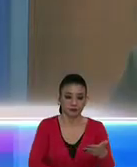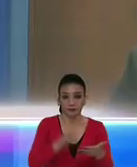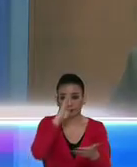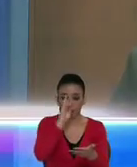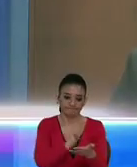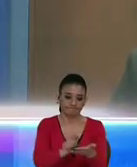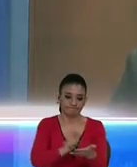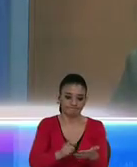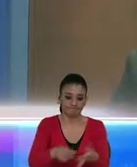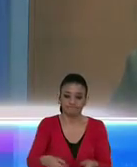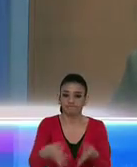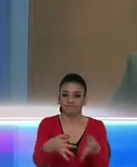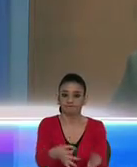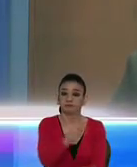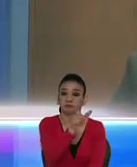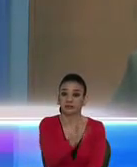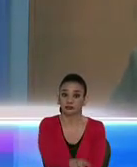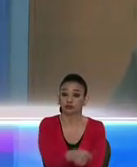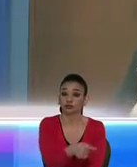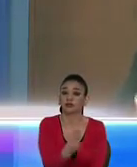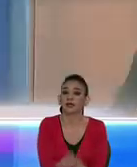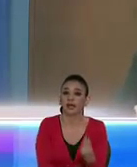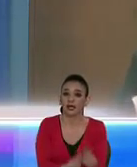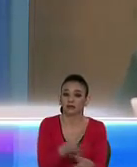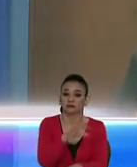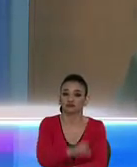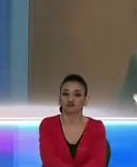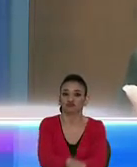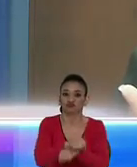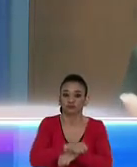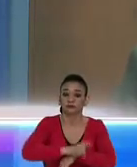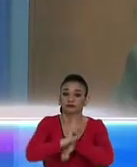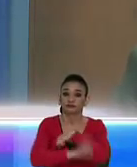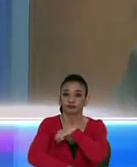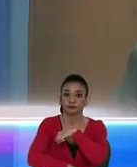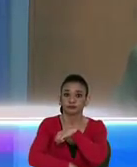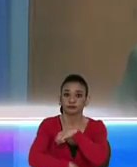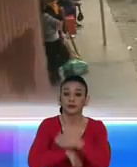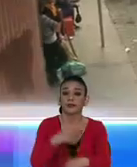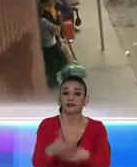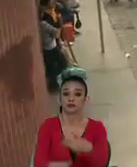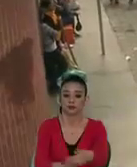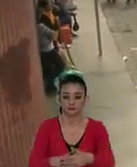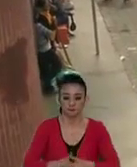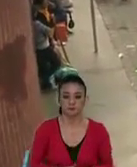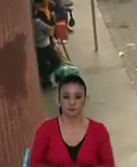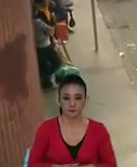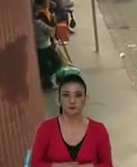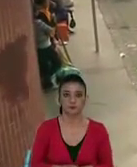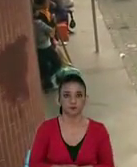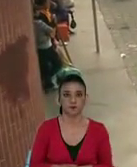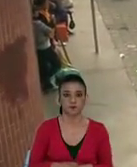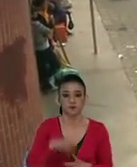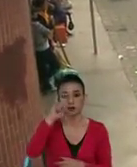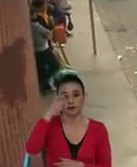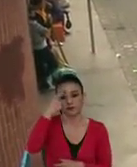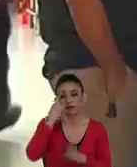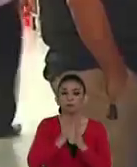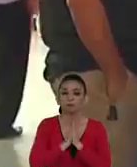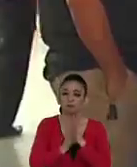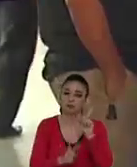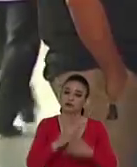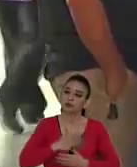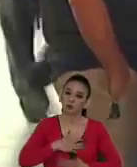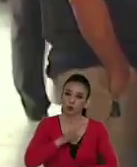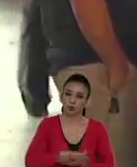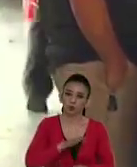que esta persona pueda ser procesada y sancionada más adelante. Desde el régimen se exhorta a la población a la calma y no abastecerse